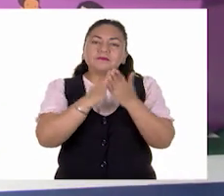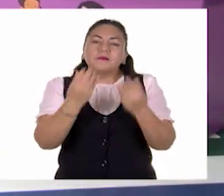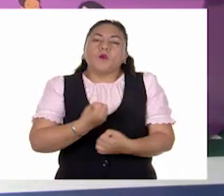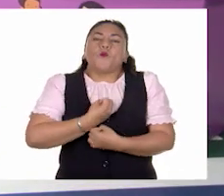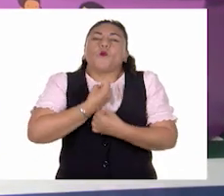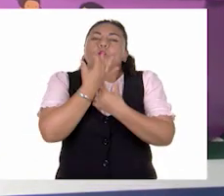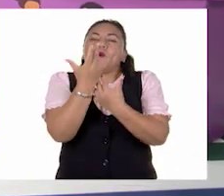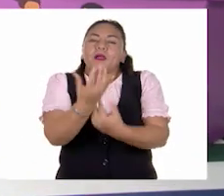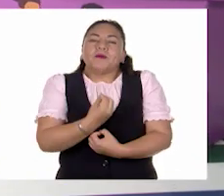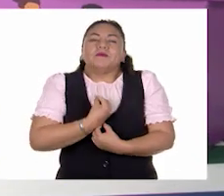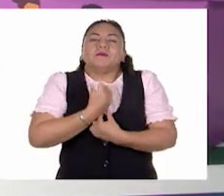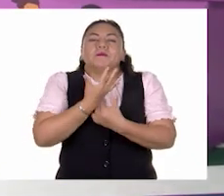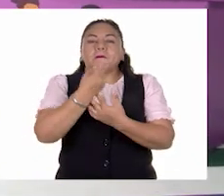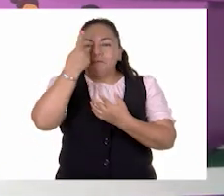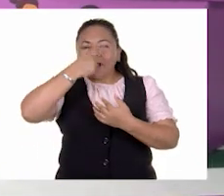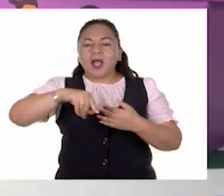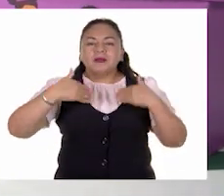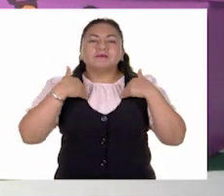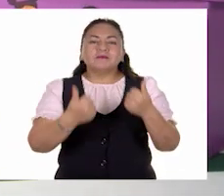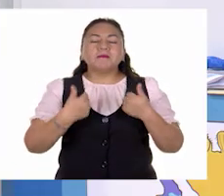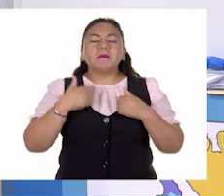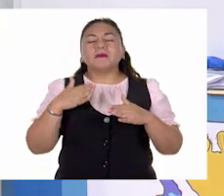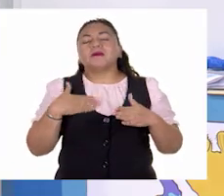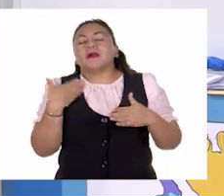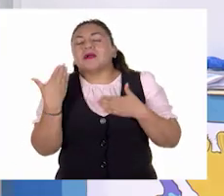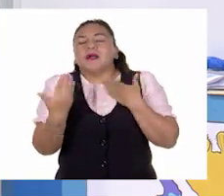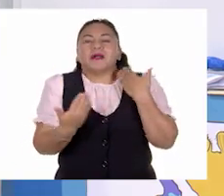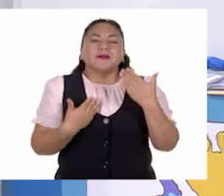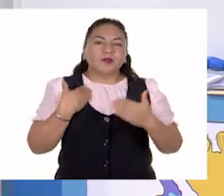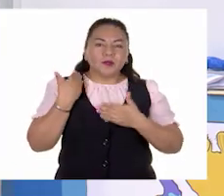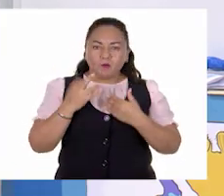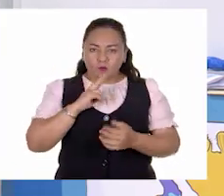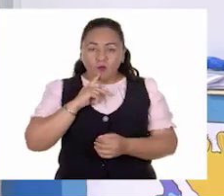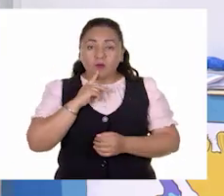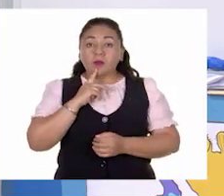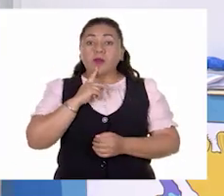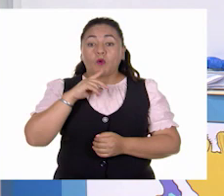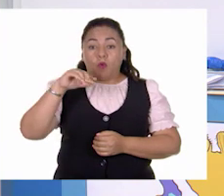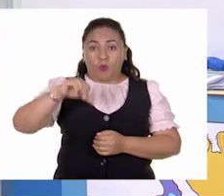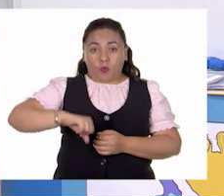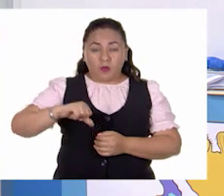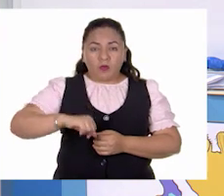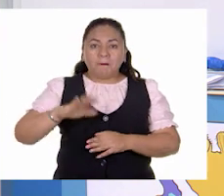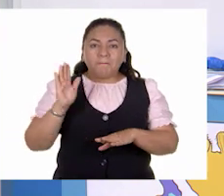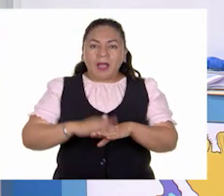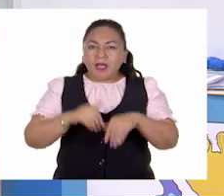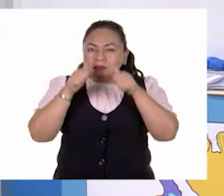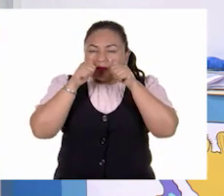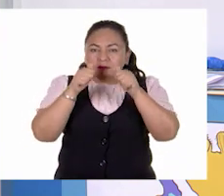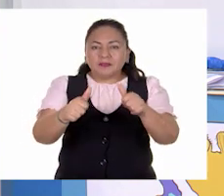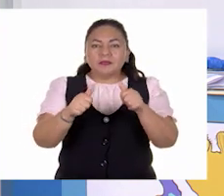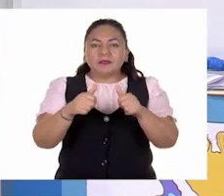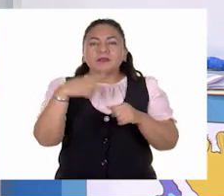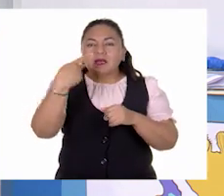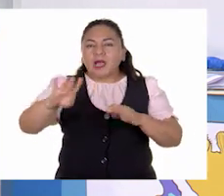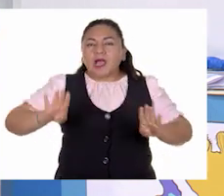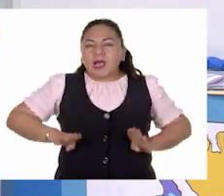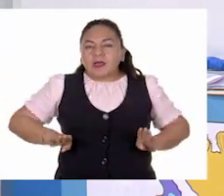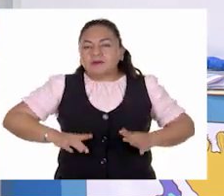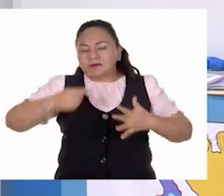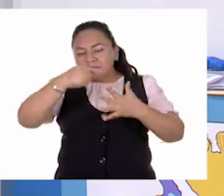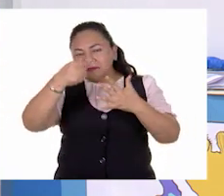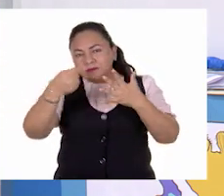poemas con la intención de comprenderlos y disfrutarlos mejor. Para esto hemos prestado atención a algunas de sus